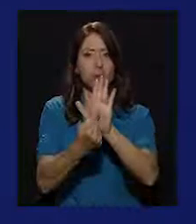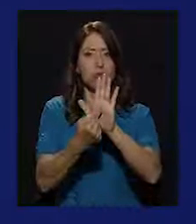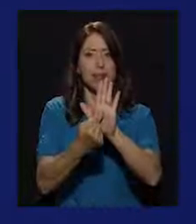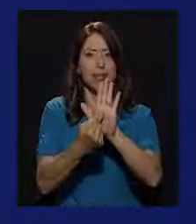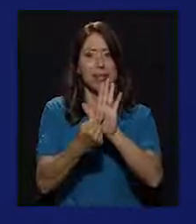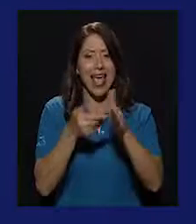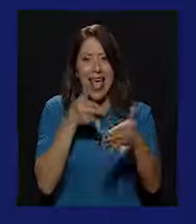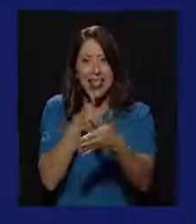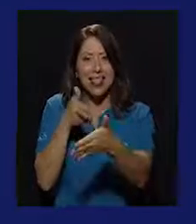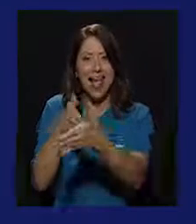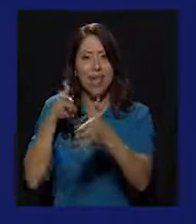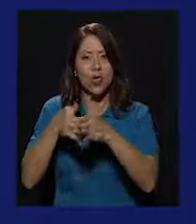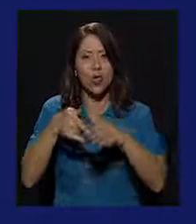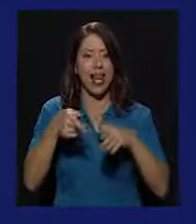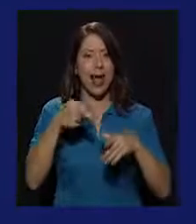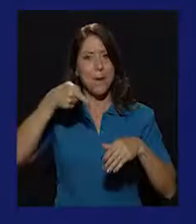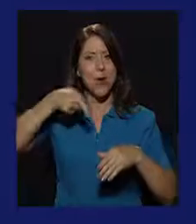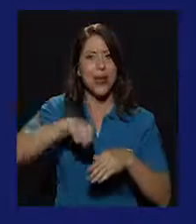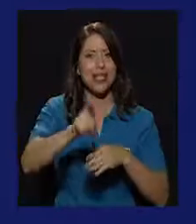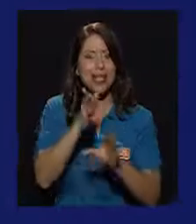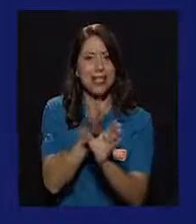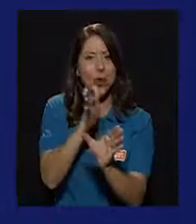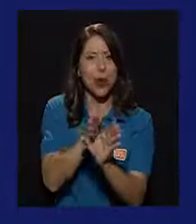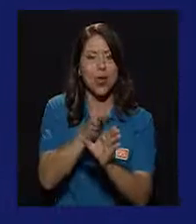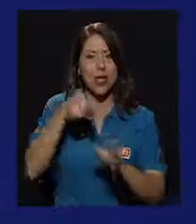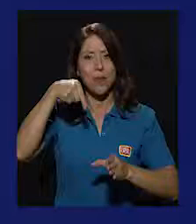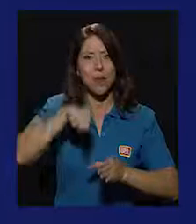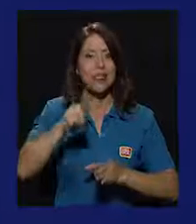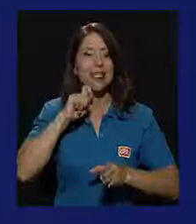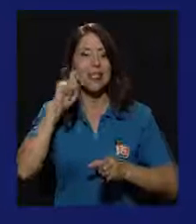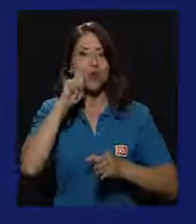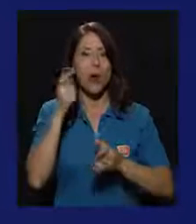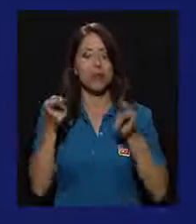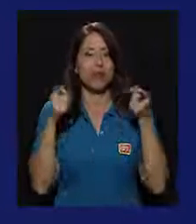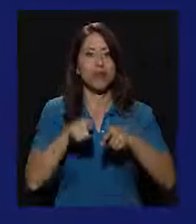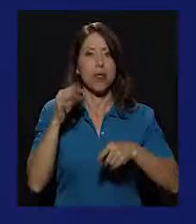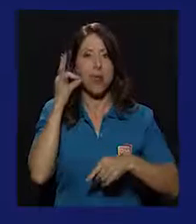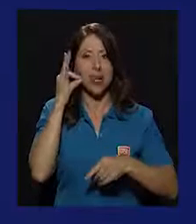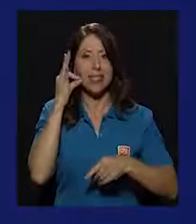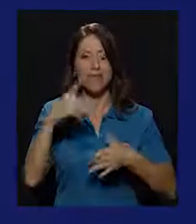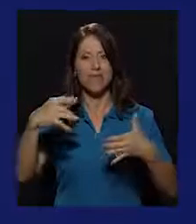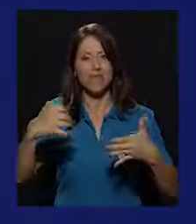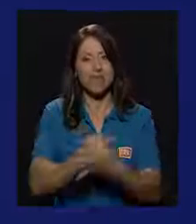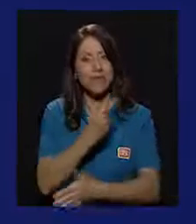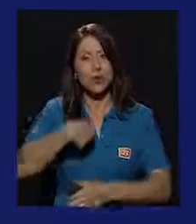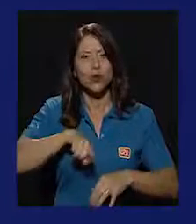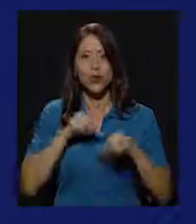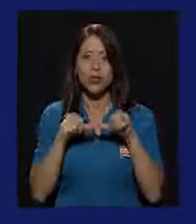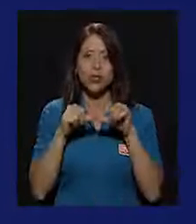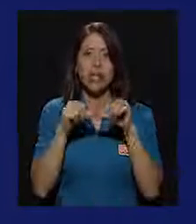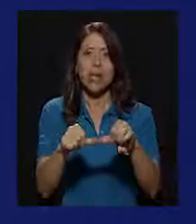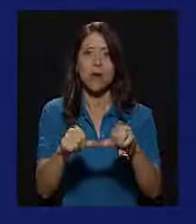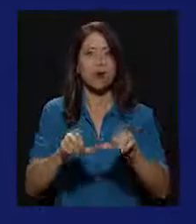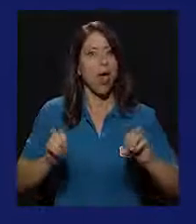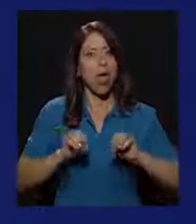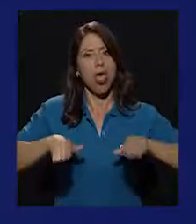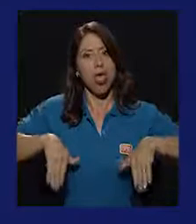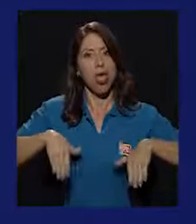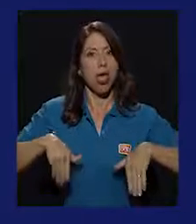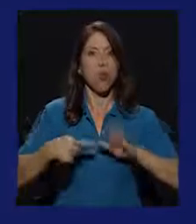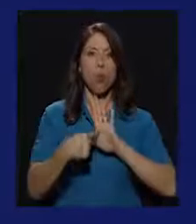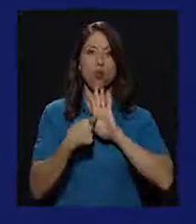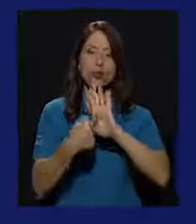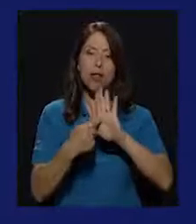evidenciando el daño que la violencia psicológica y sexual ocasiona a las mujeres desgraciadamente seguimos sin